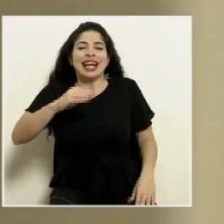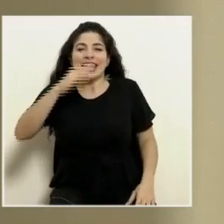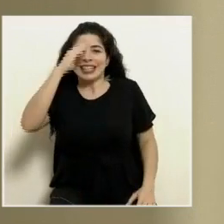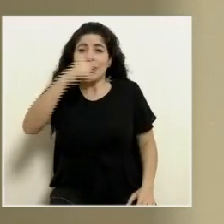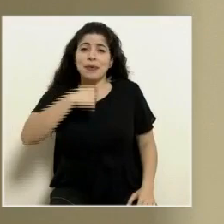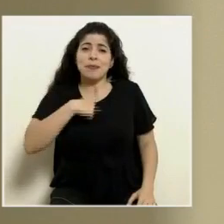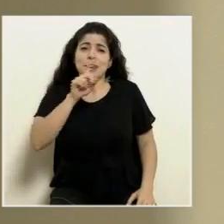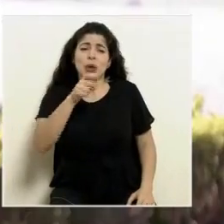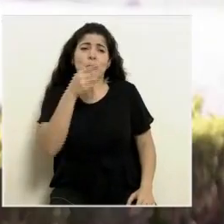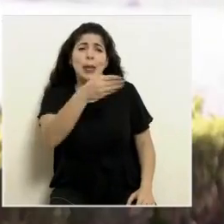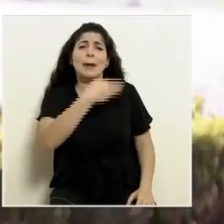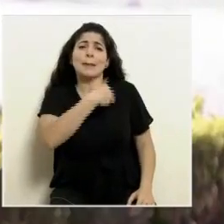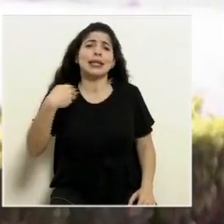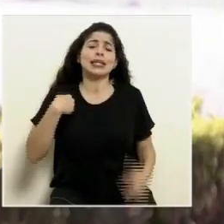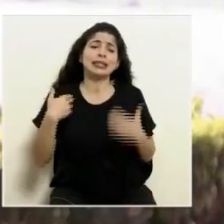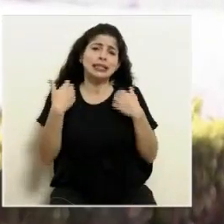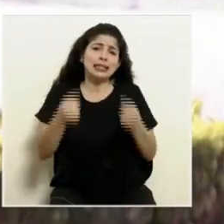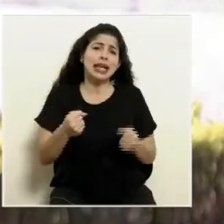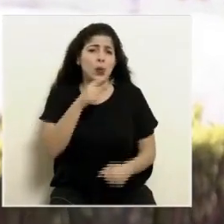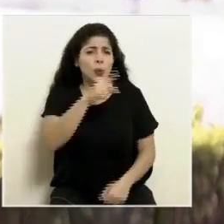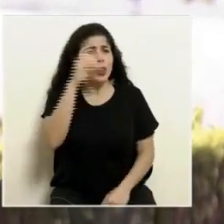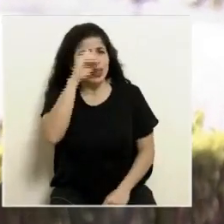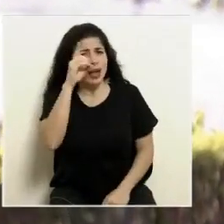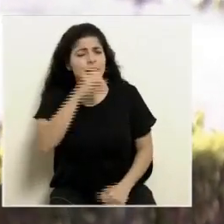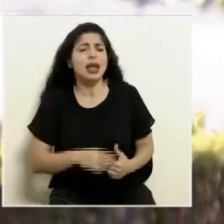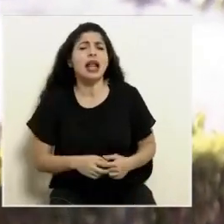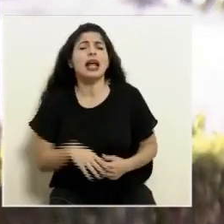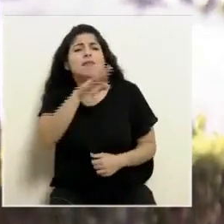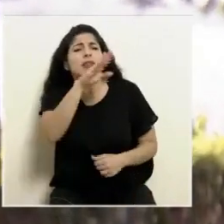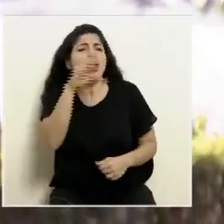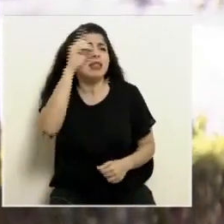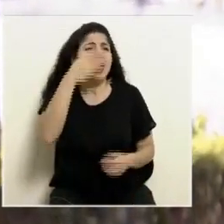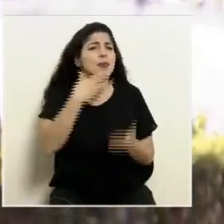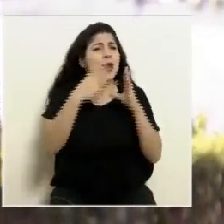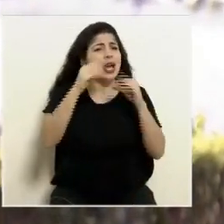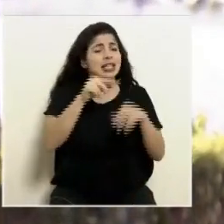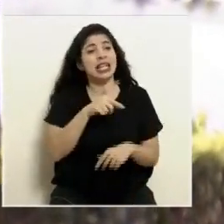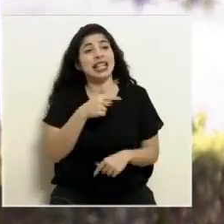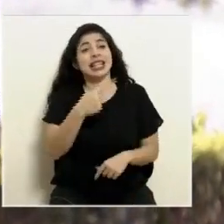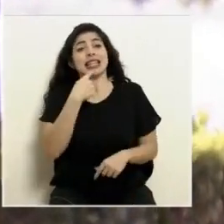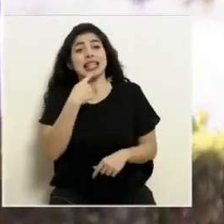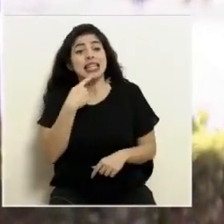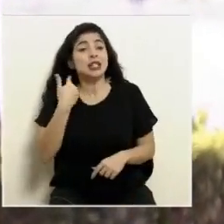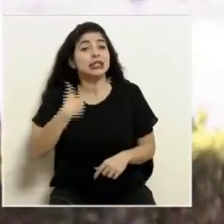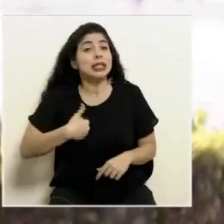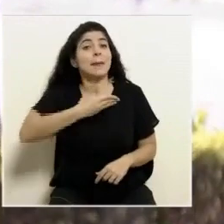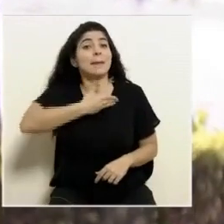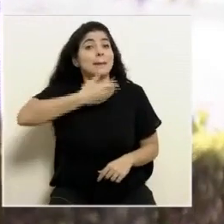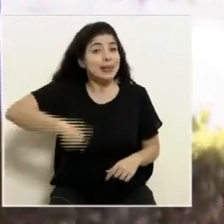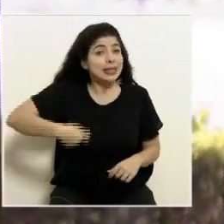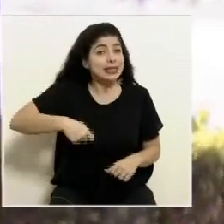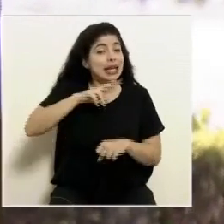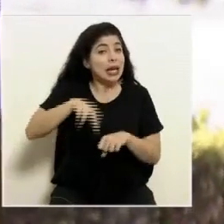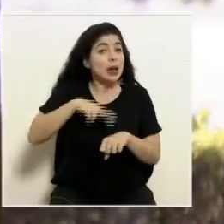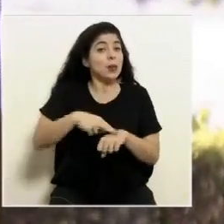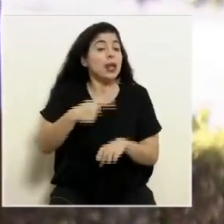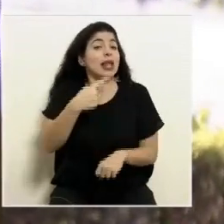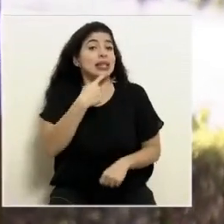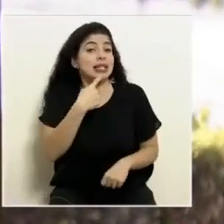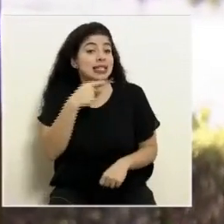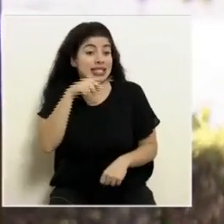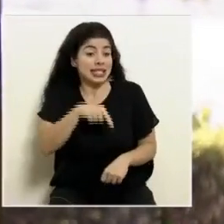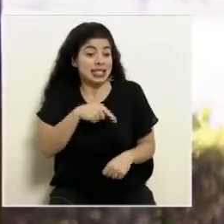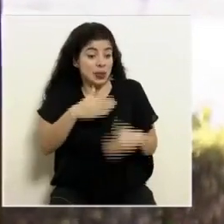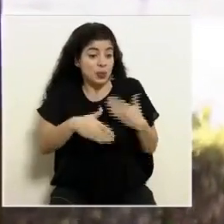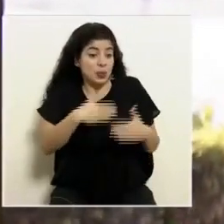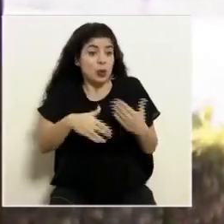consulta va dirigida al señor ministro de Salud, don Daniel Salas. Don Daniel, buenas tardes. Dijo el señor presidente de la República que con este